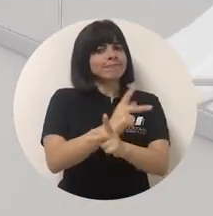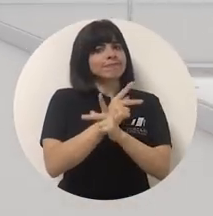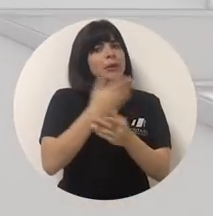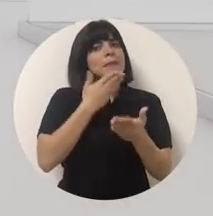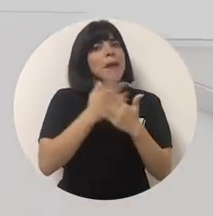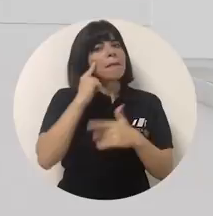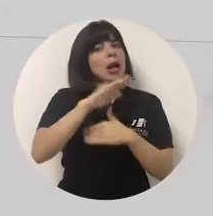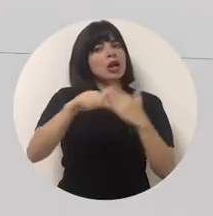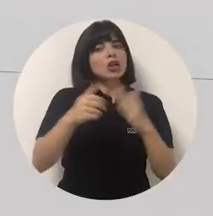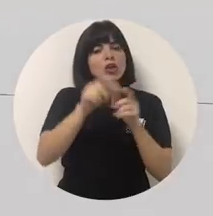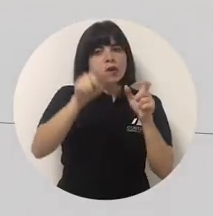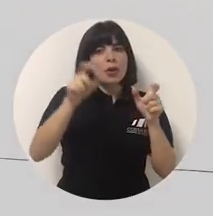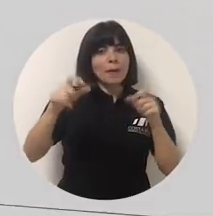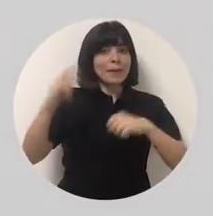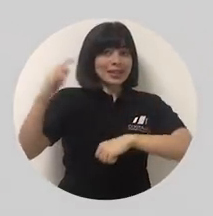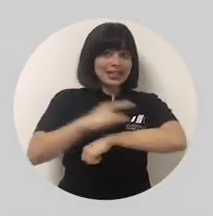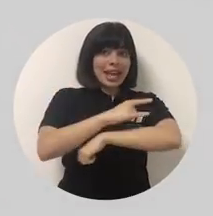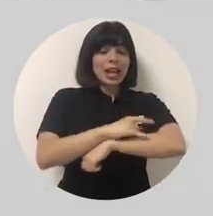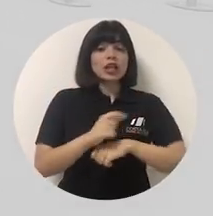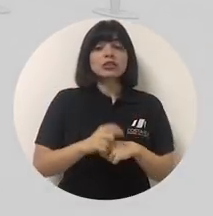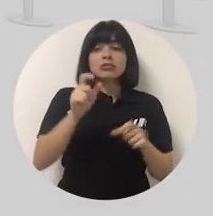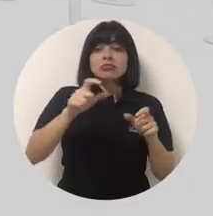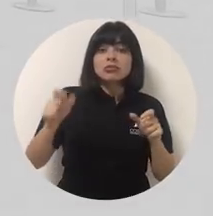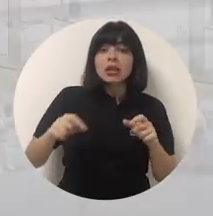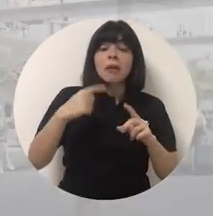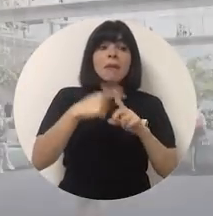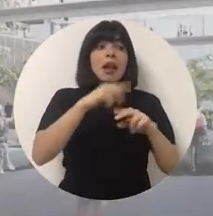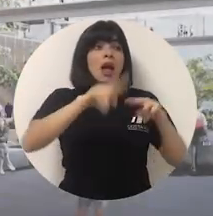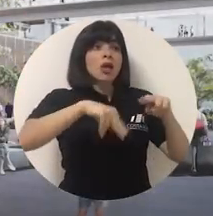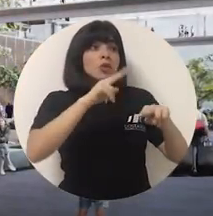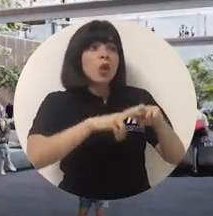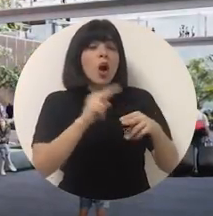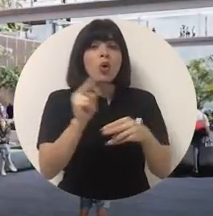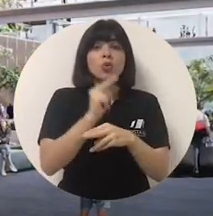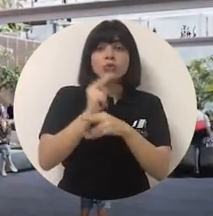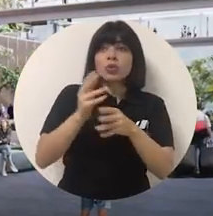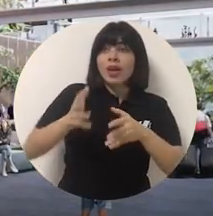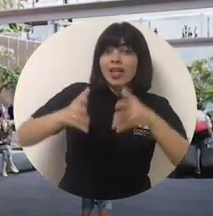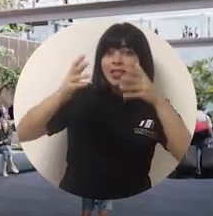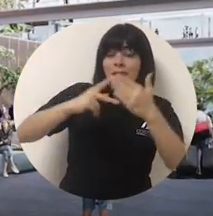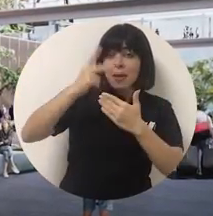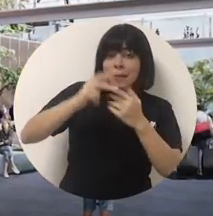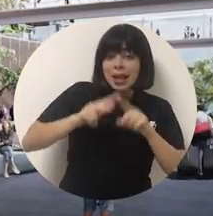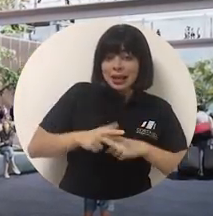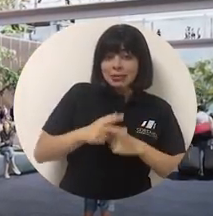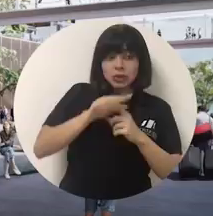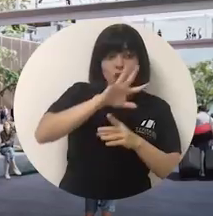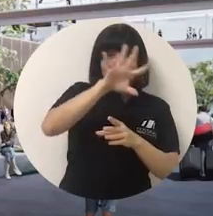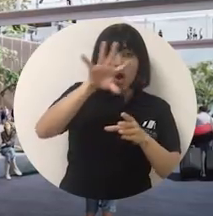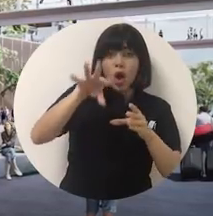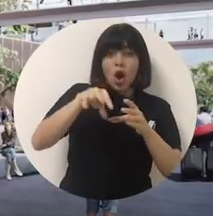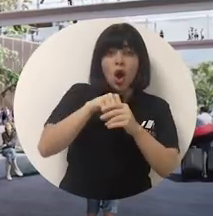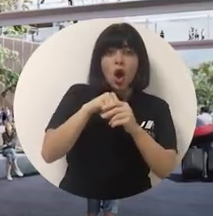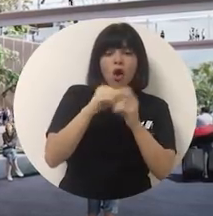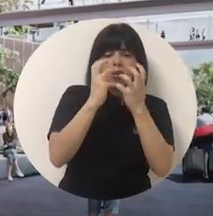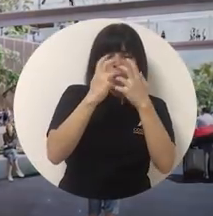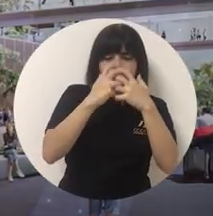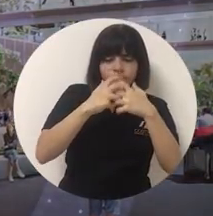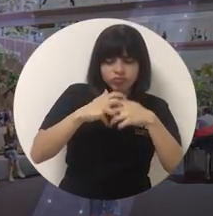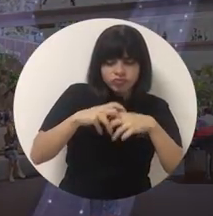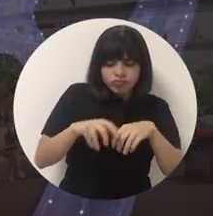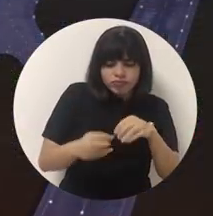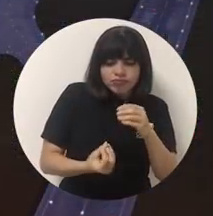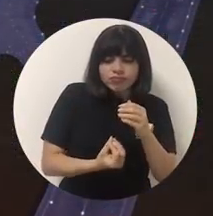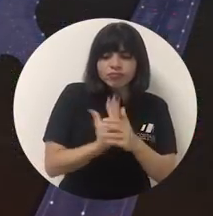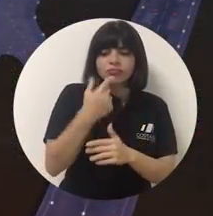los pasajeros. Los pasajeros, el ambiente natural, los usos y el edificio del Plan Maestro crearán una simbiosis que se